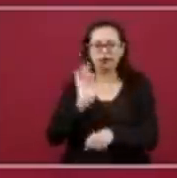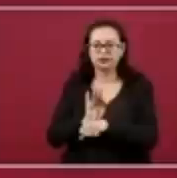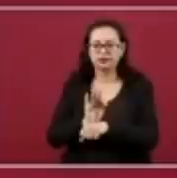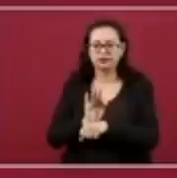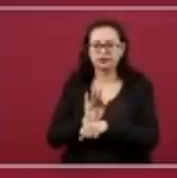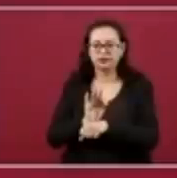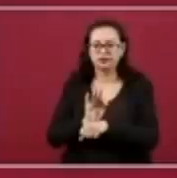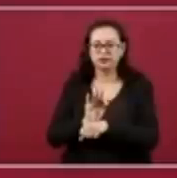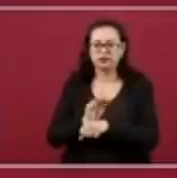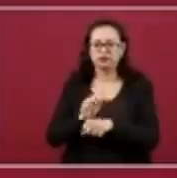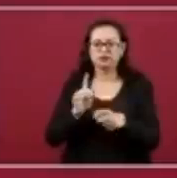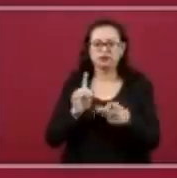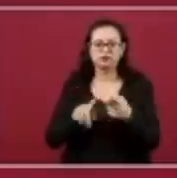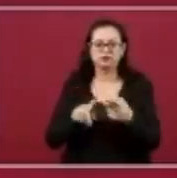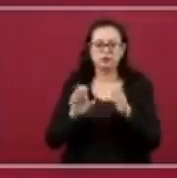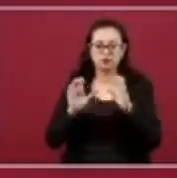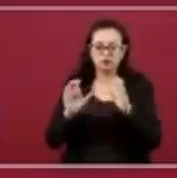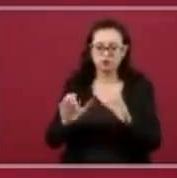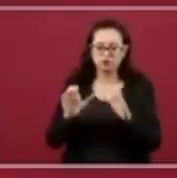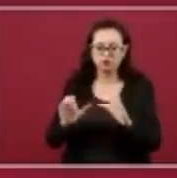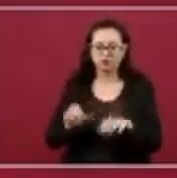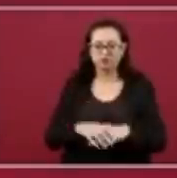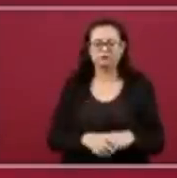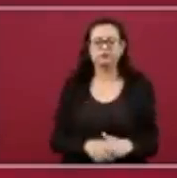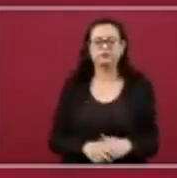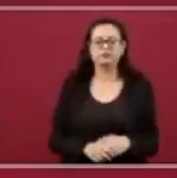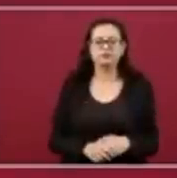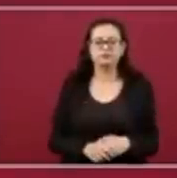en seguridad pública,